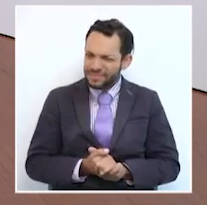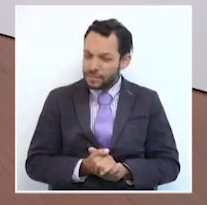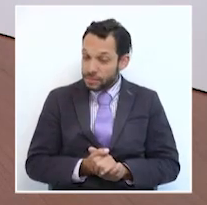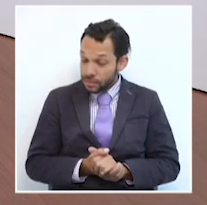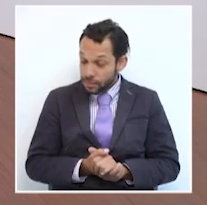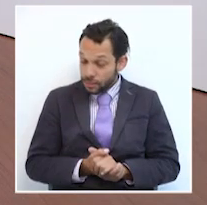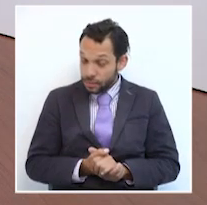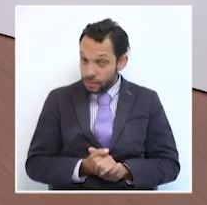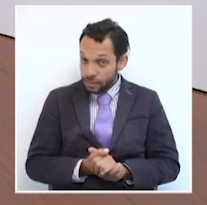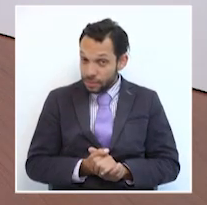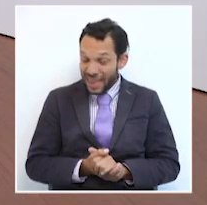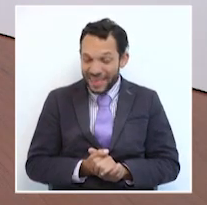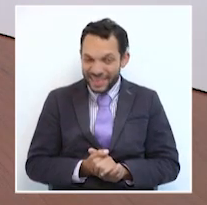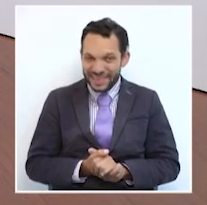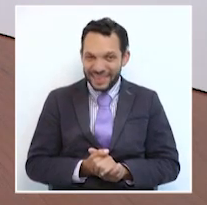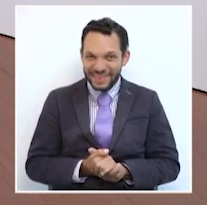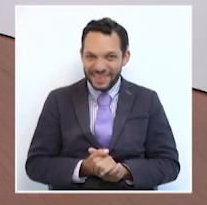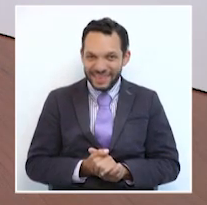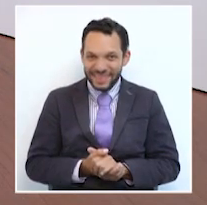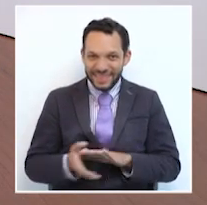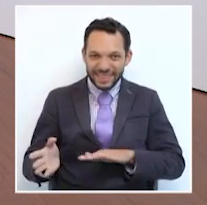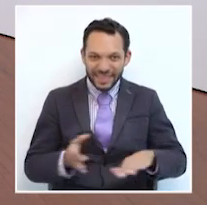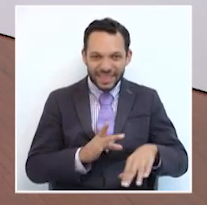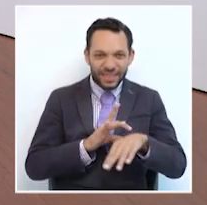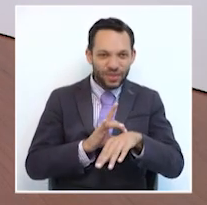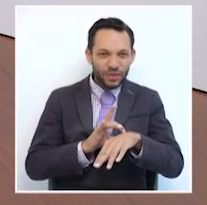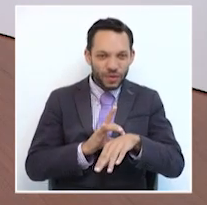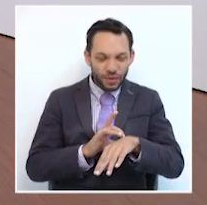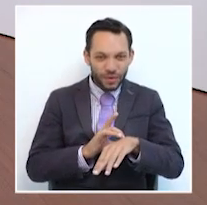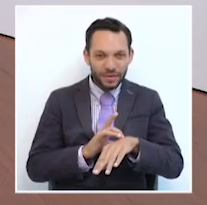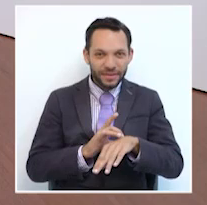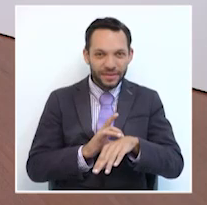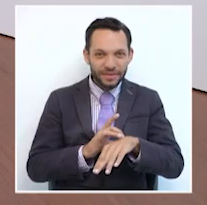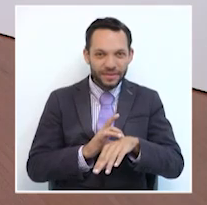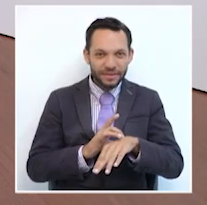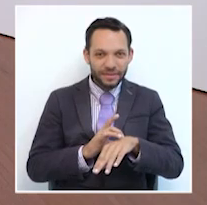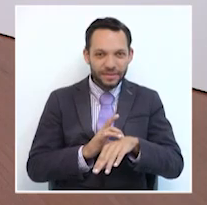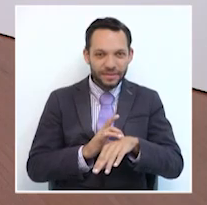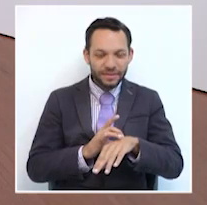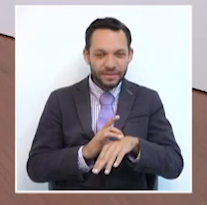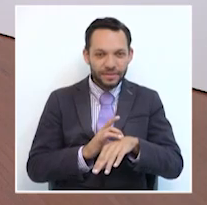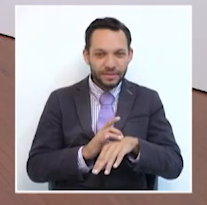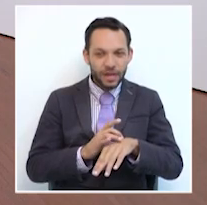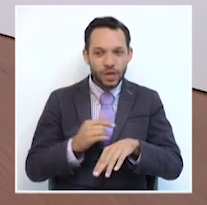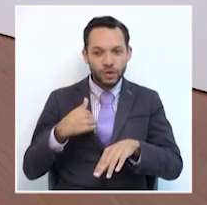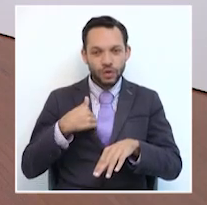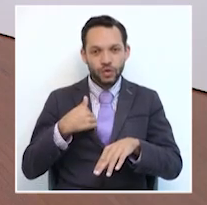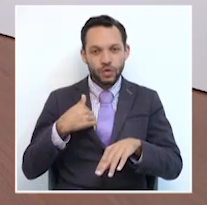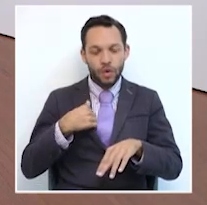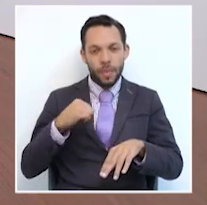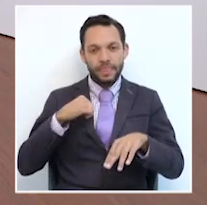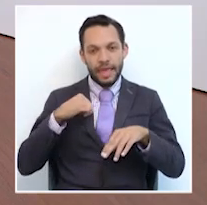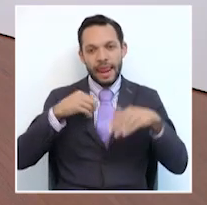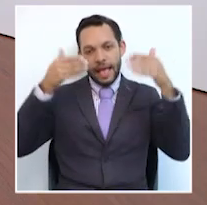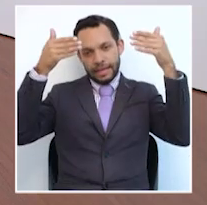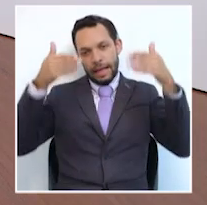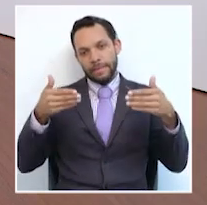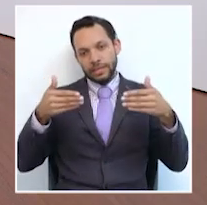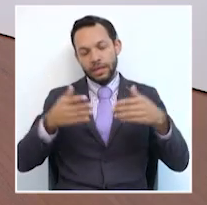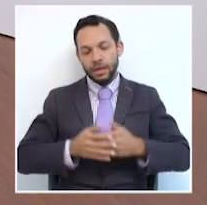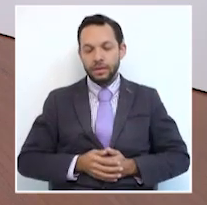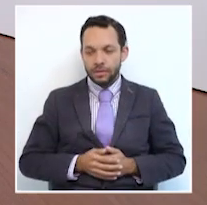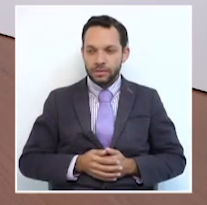guiar dr yo soy una persona con discapacidad física de los medios